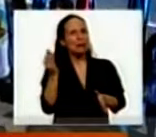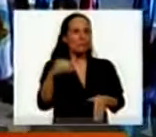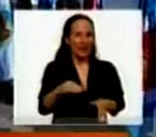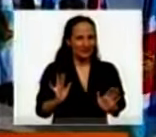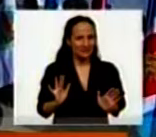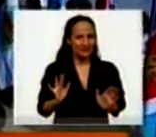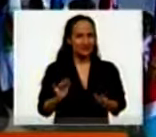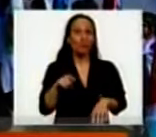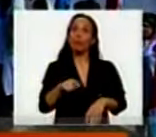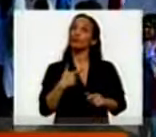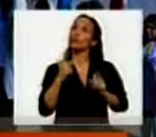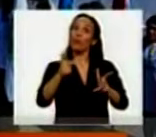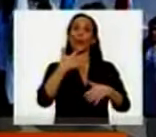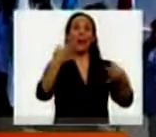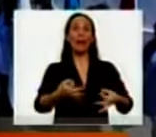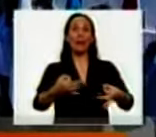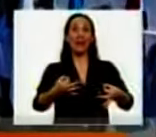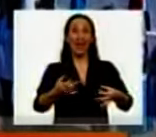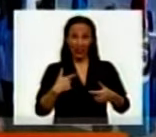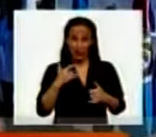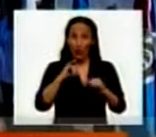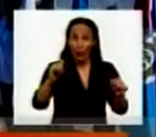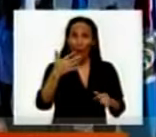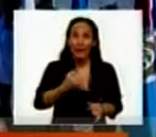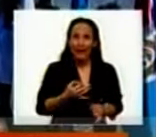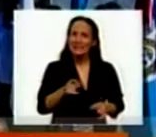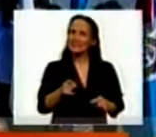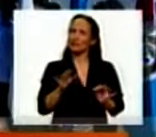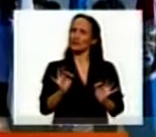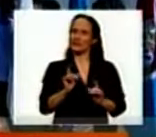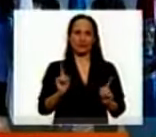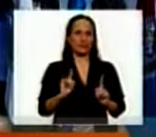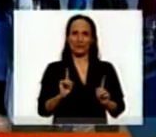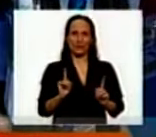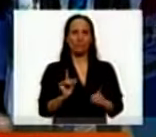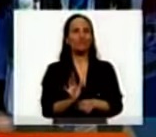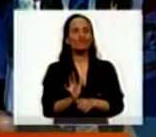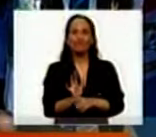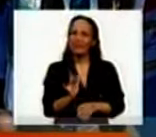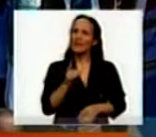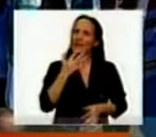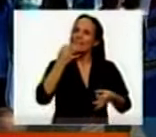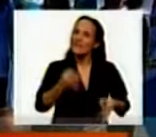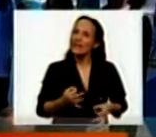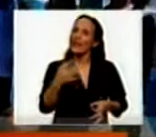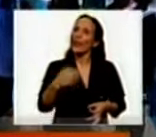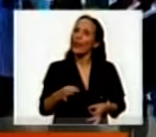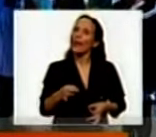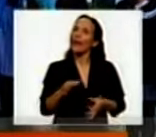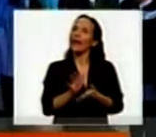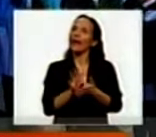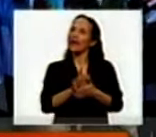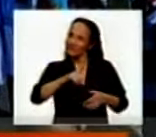alcanza con que yo les diga la verdad. Les tengo que pedir que la verdad sea algo que gobierne entre